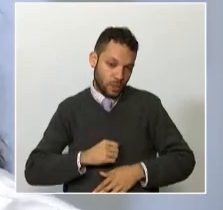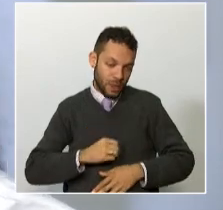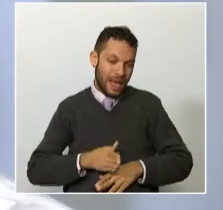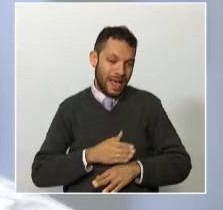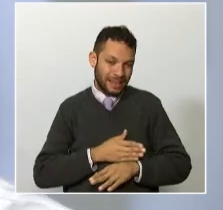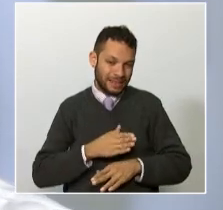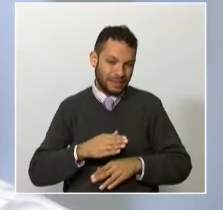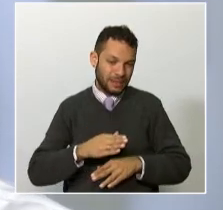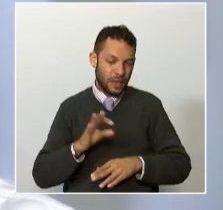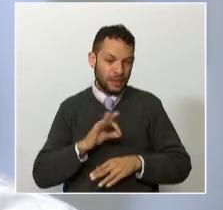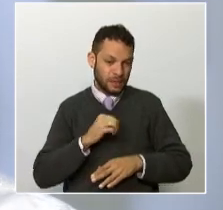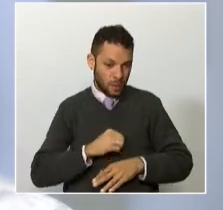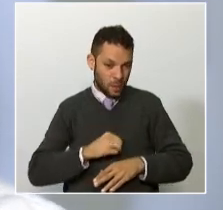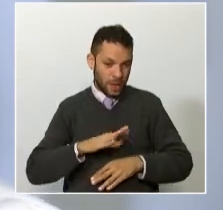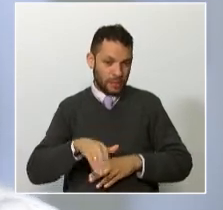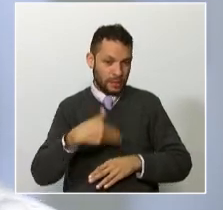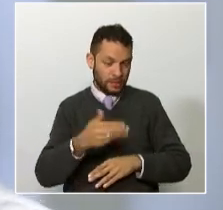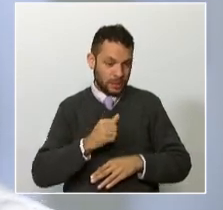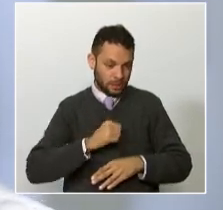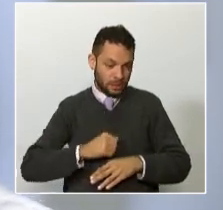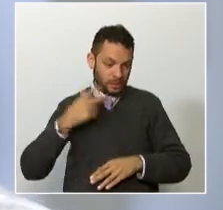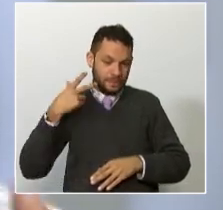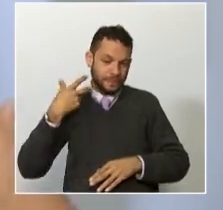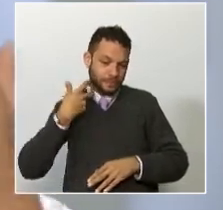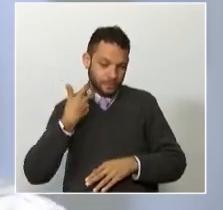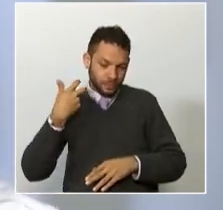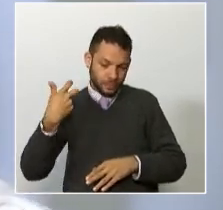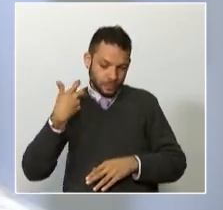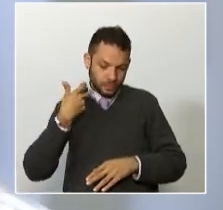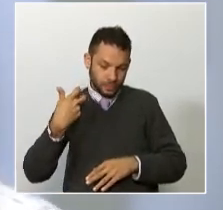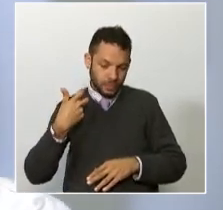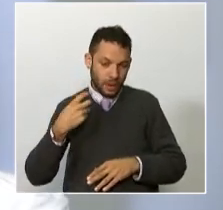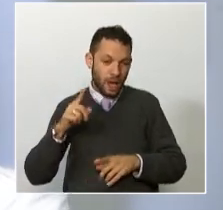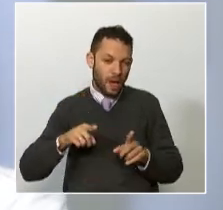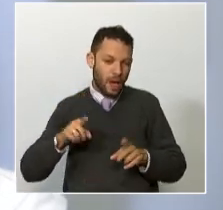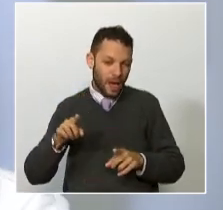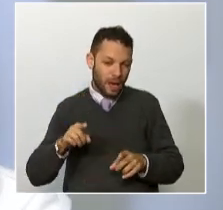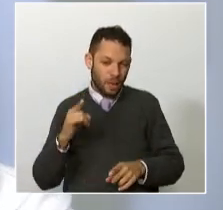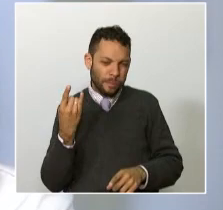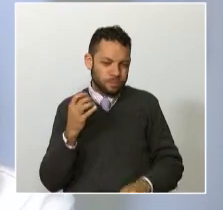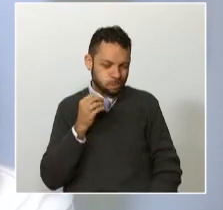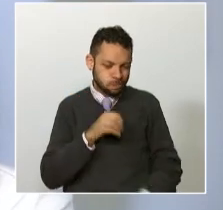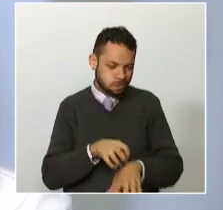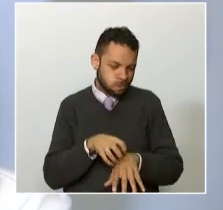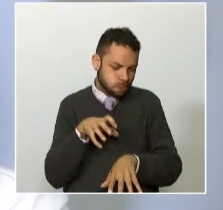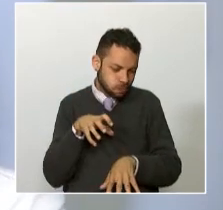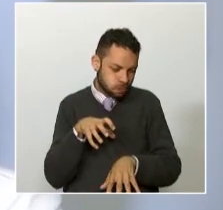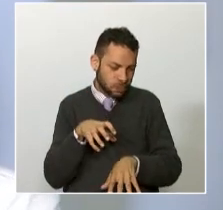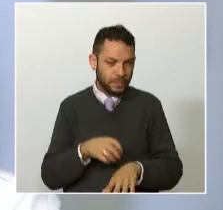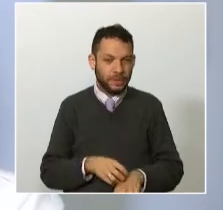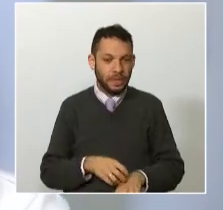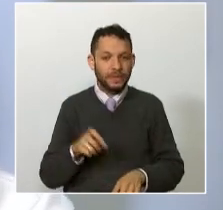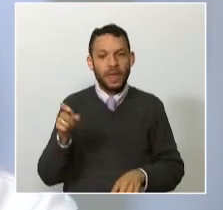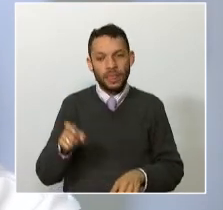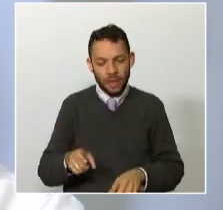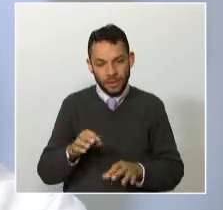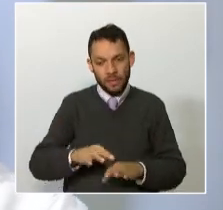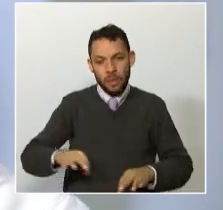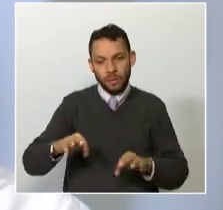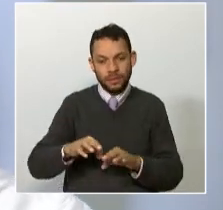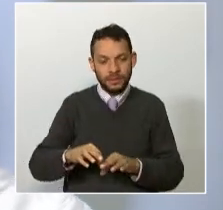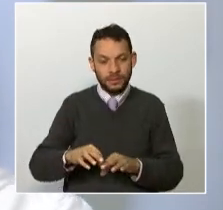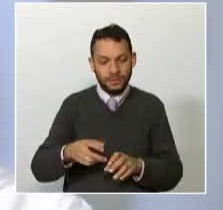postquirúrgico, cuando se hacen los maxilofaciales es muy recomendable porque hay una inflamación, ha habido un proceso